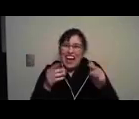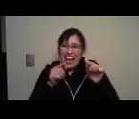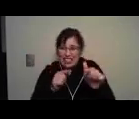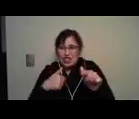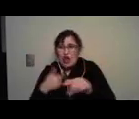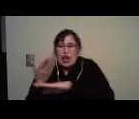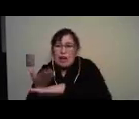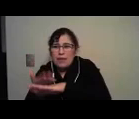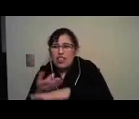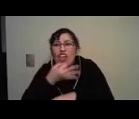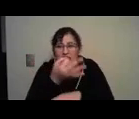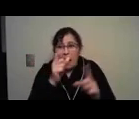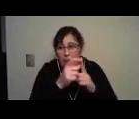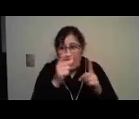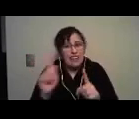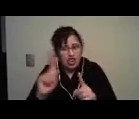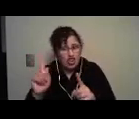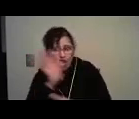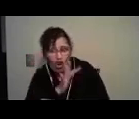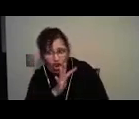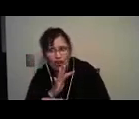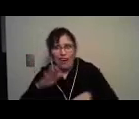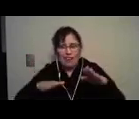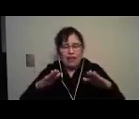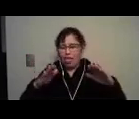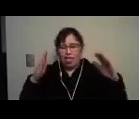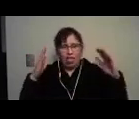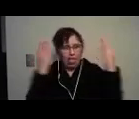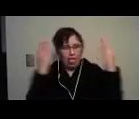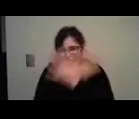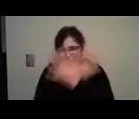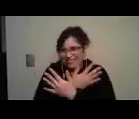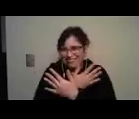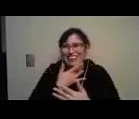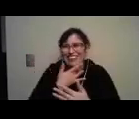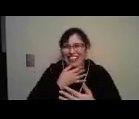es un test que permite evaluar la inhibición además, porque